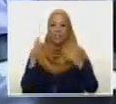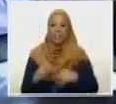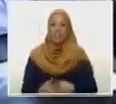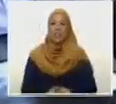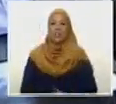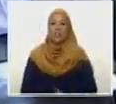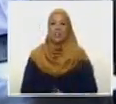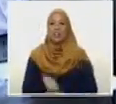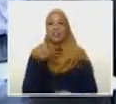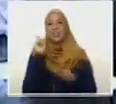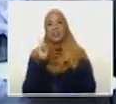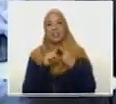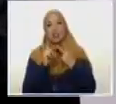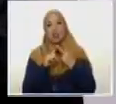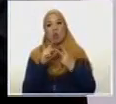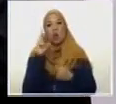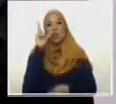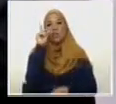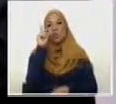Segundo,